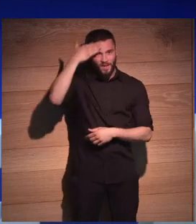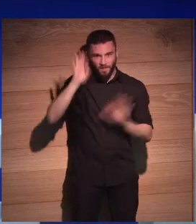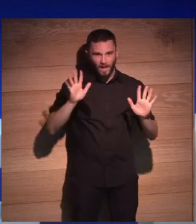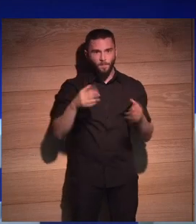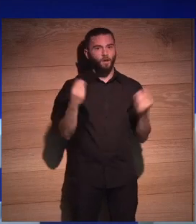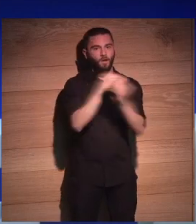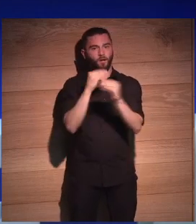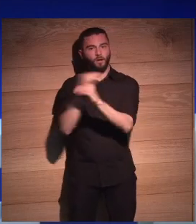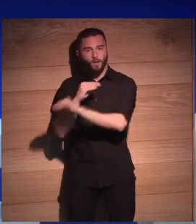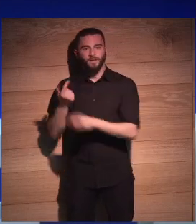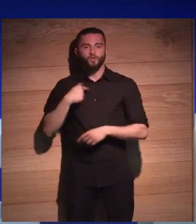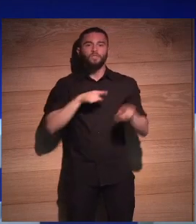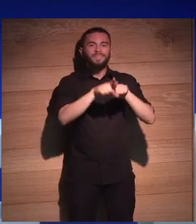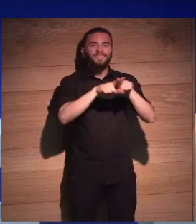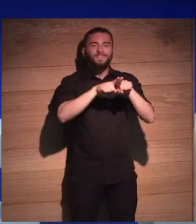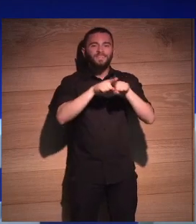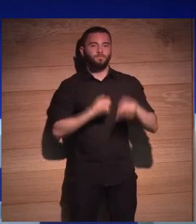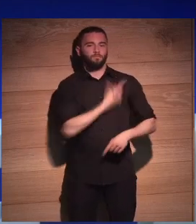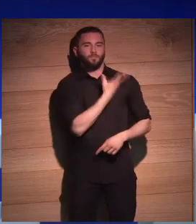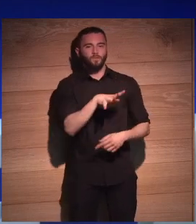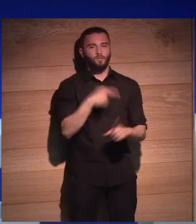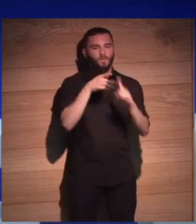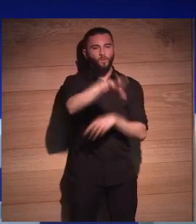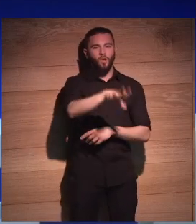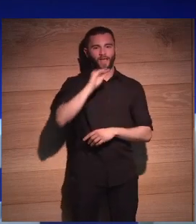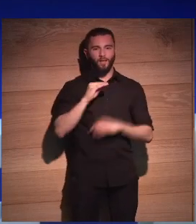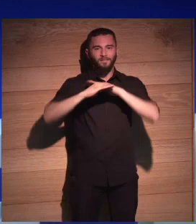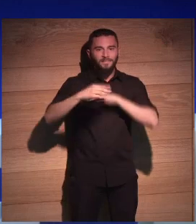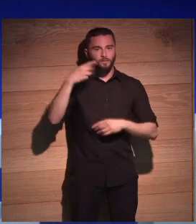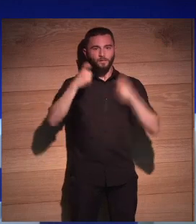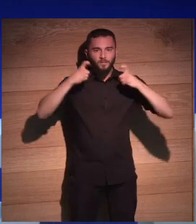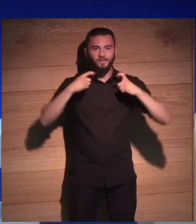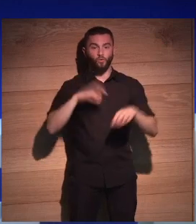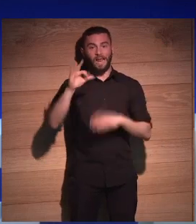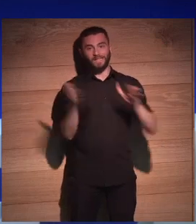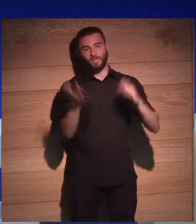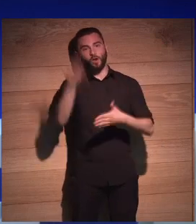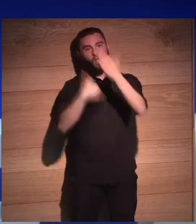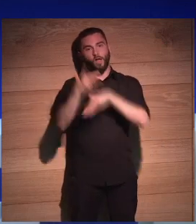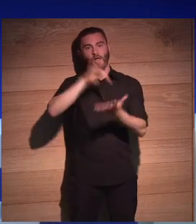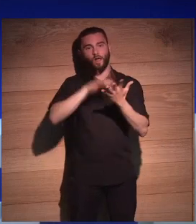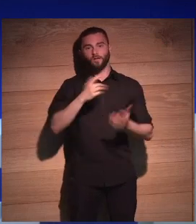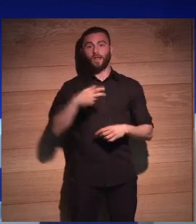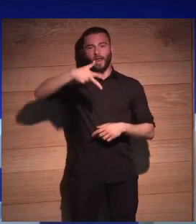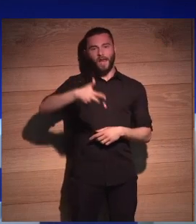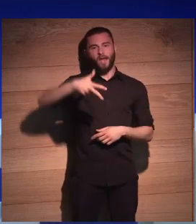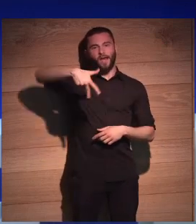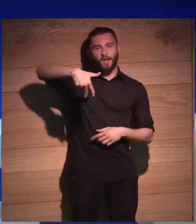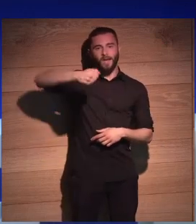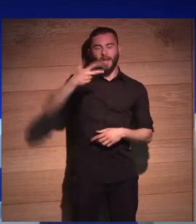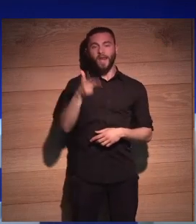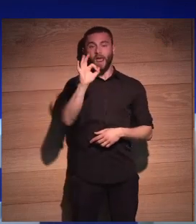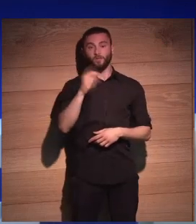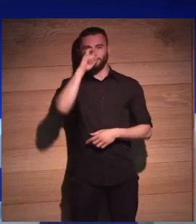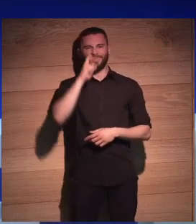espíritu crítico, ¿no? de entenderlo. Y en una sesión que tuvimos anteriormente me recordaba Nacho, dice, ¿y cómo